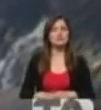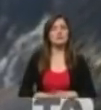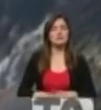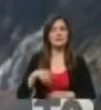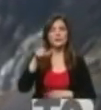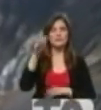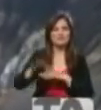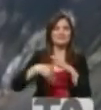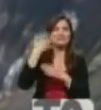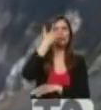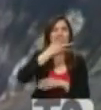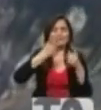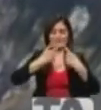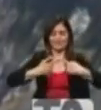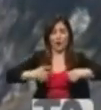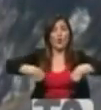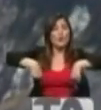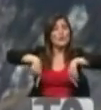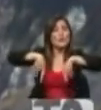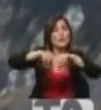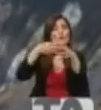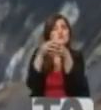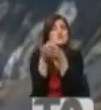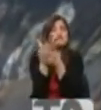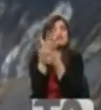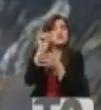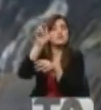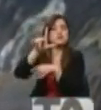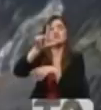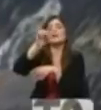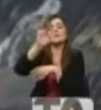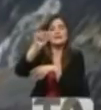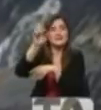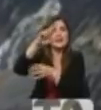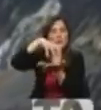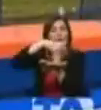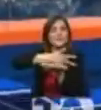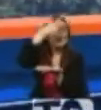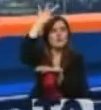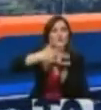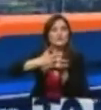Carlos Luján nos envió esta increíble fotografía del volcán El Altar, ubicado en la provincia de Chimborazo.